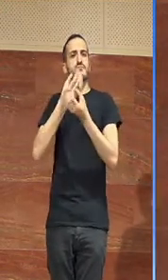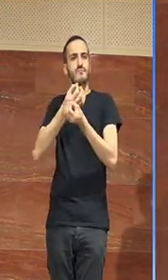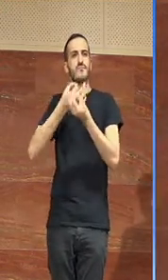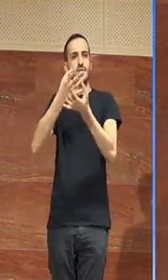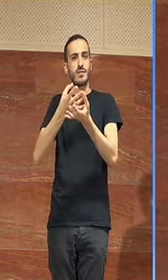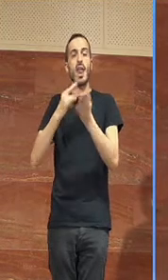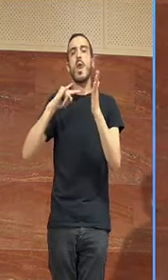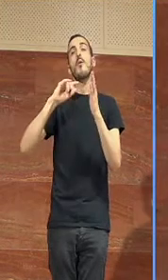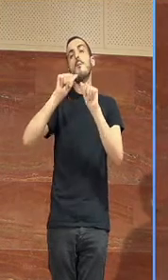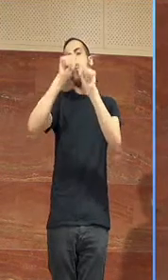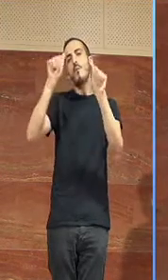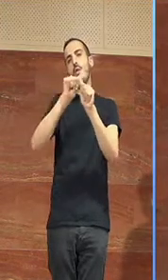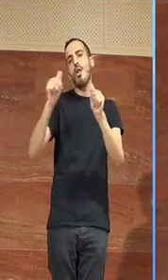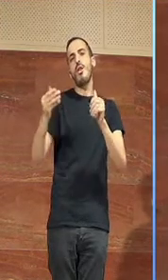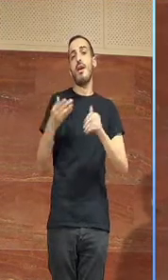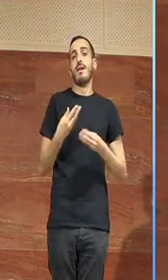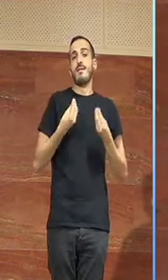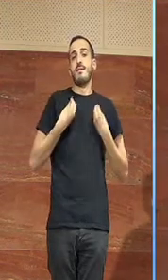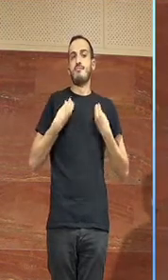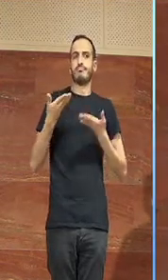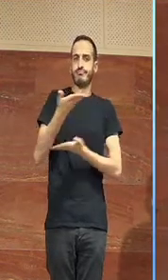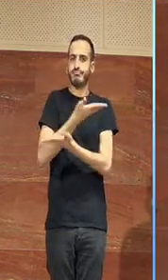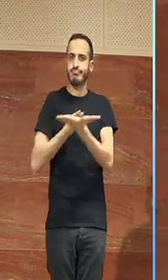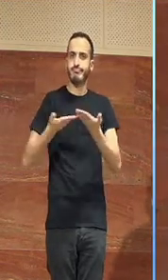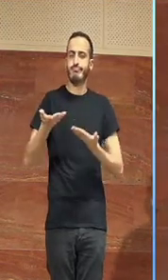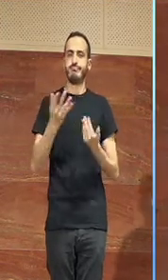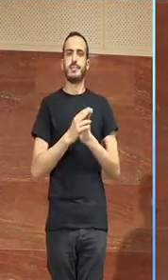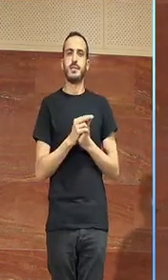convivencia, solución para